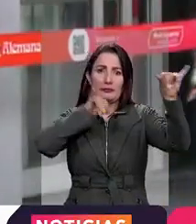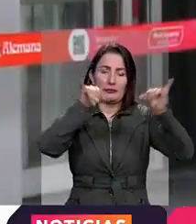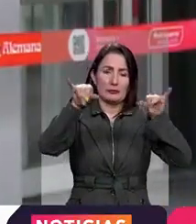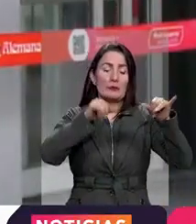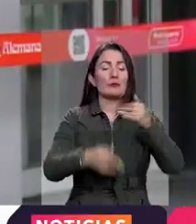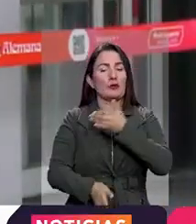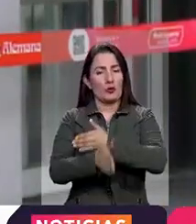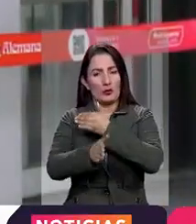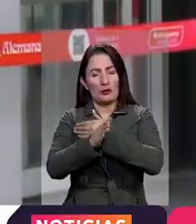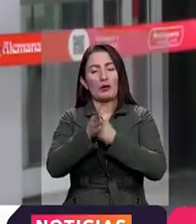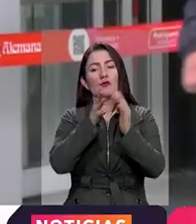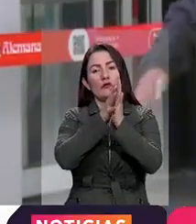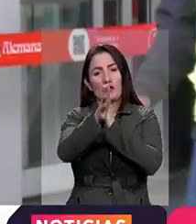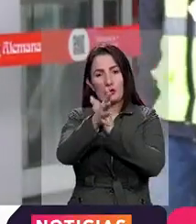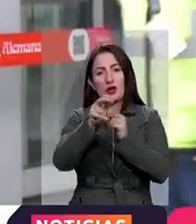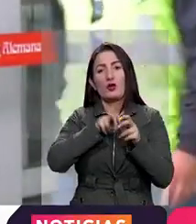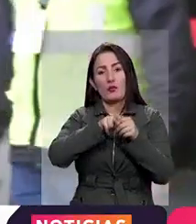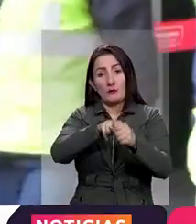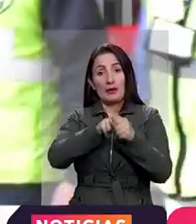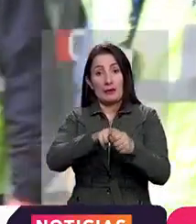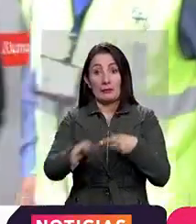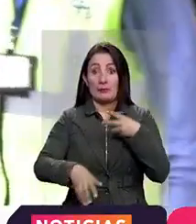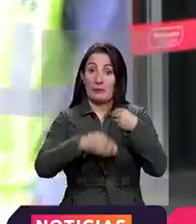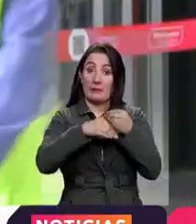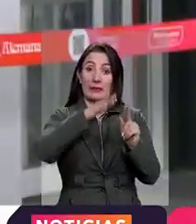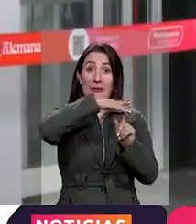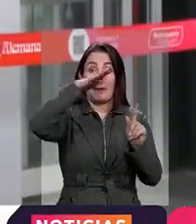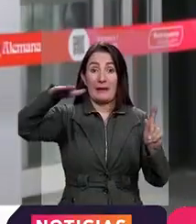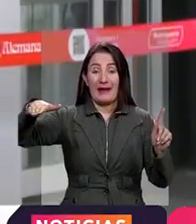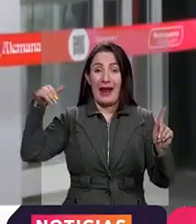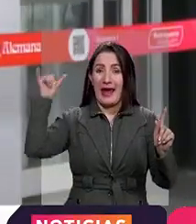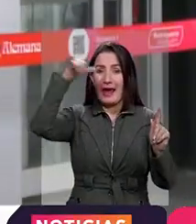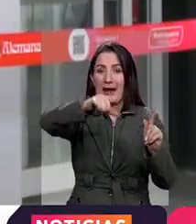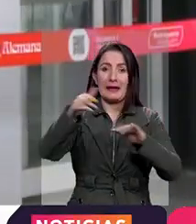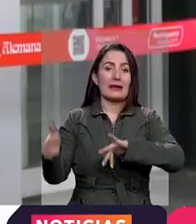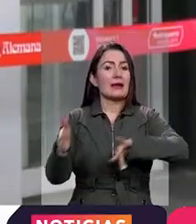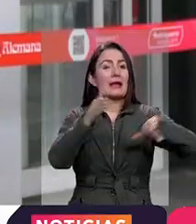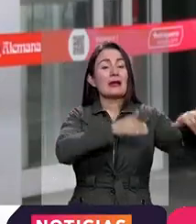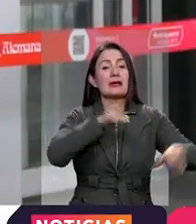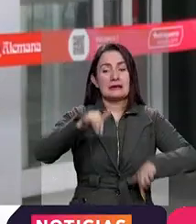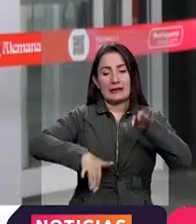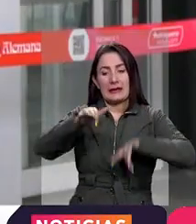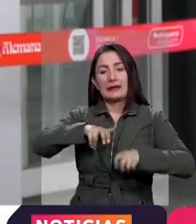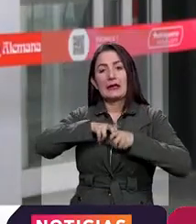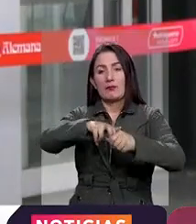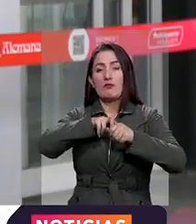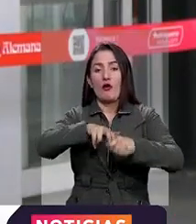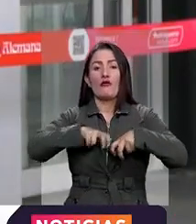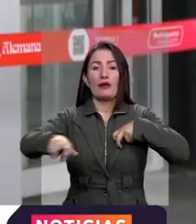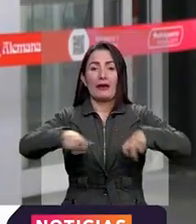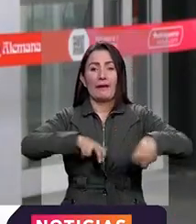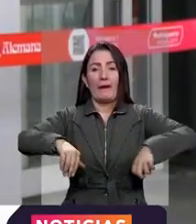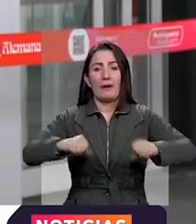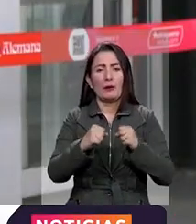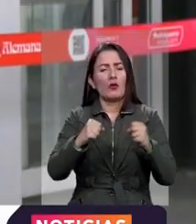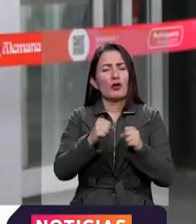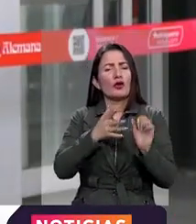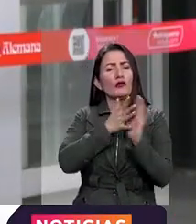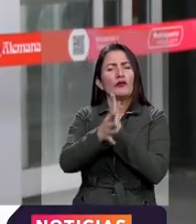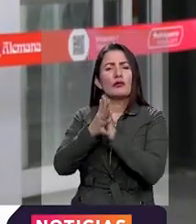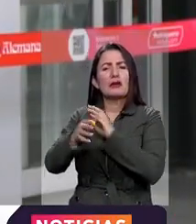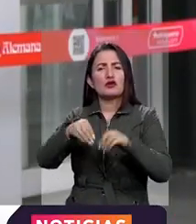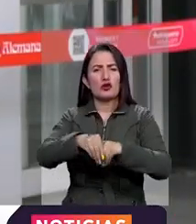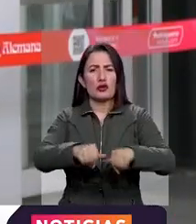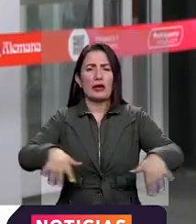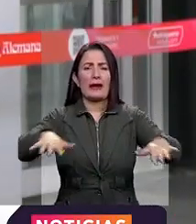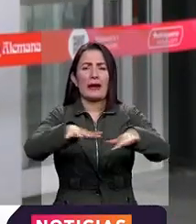Continuamos con información de movilidad, no solo de las terminales aéreas, sino también de la Secretaría de Movilidad de Bogotá con la información terrestre, porque